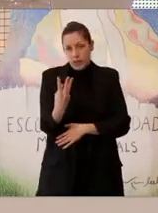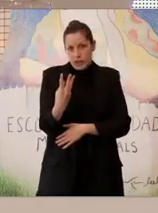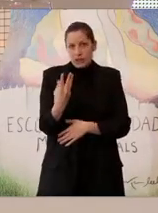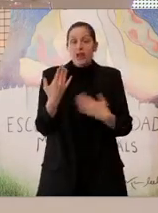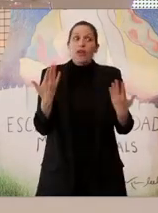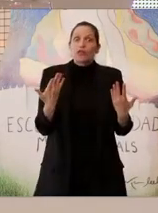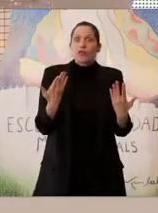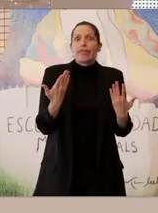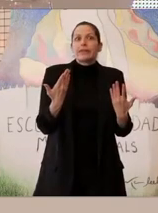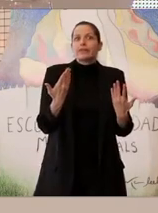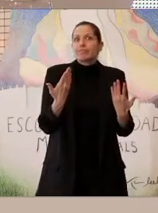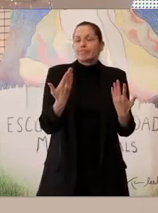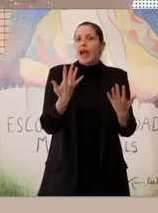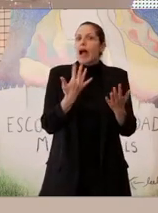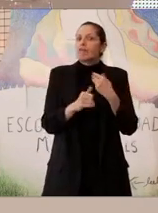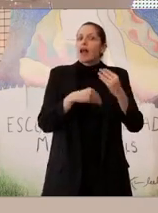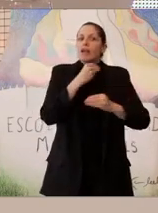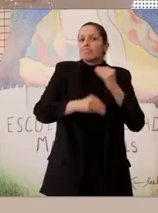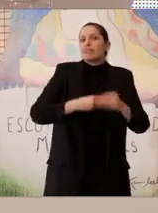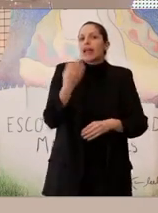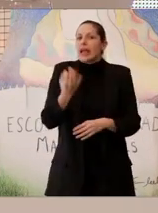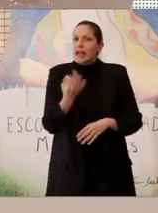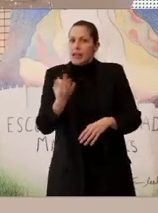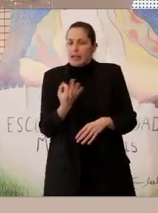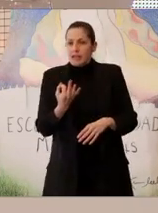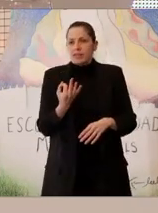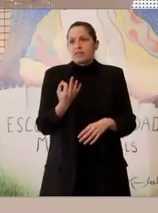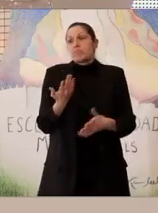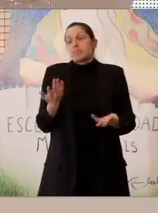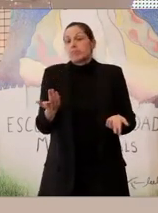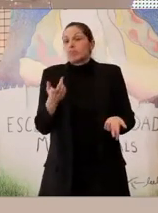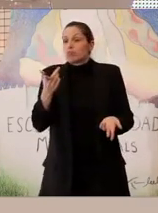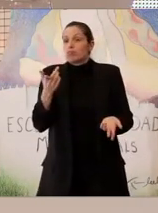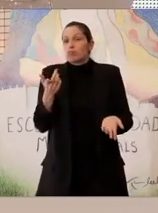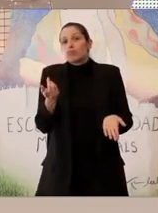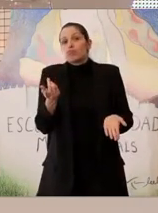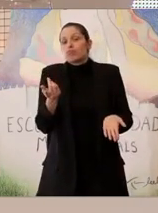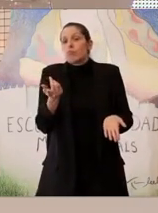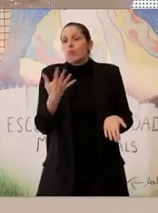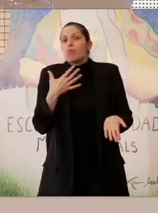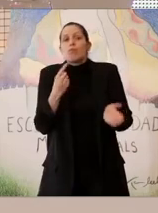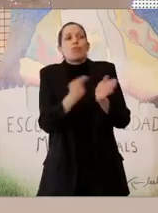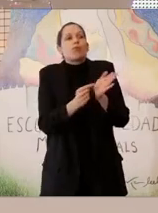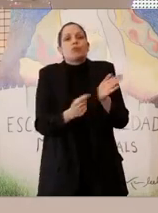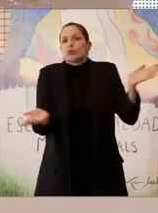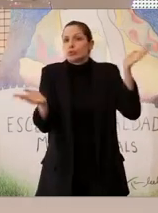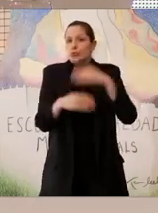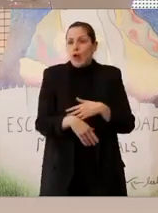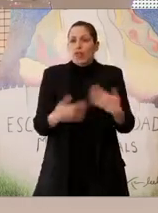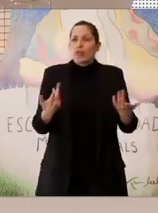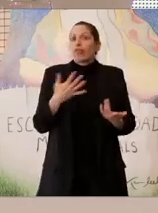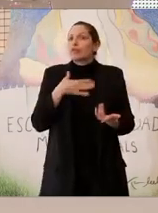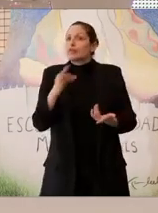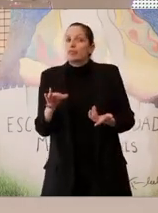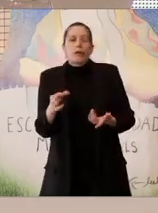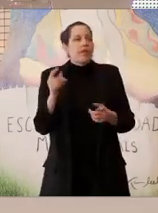Bueno, las actividades en formación no van a computar a esos efectos, con lo cual usted puede hacer todas las actividades de igualdad que quiera